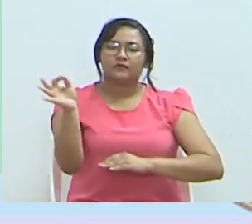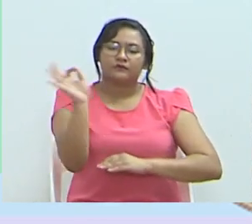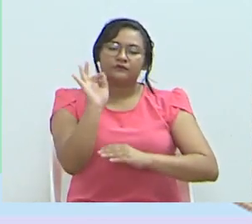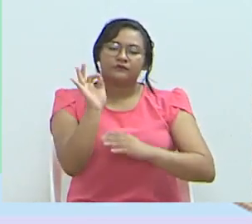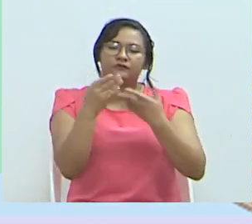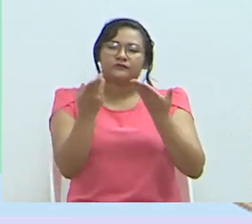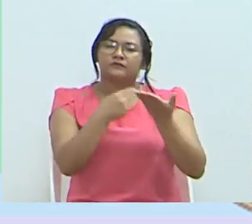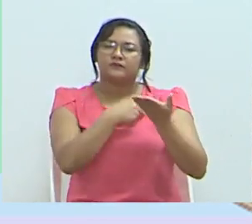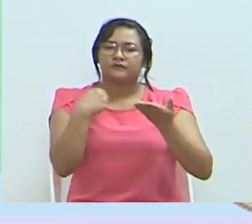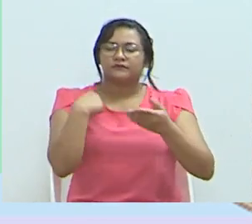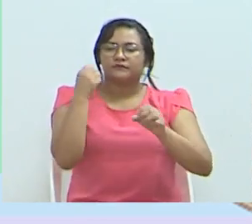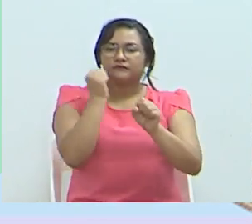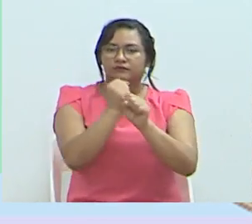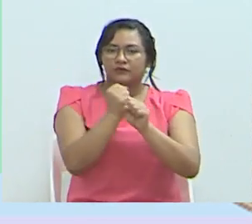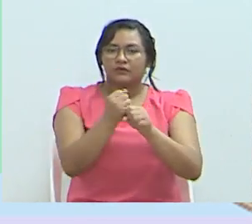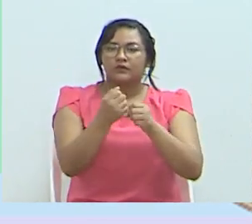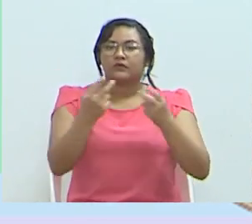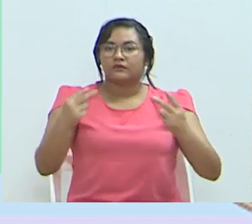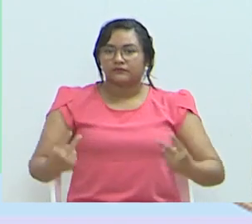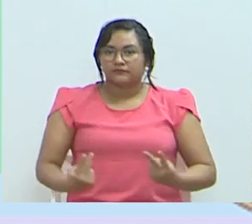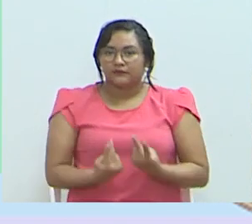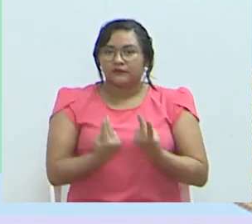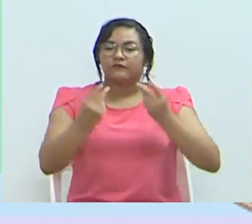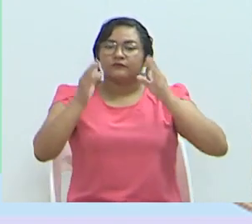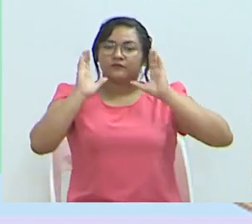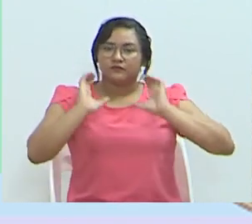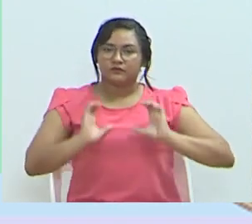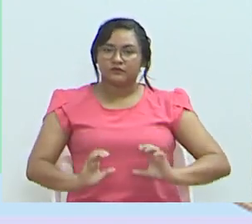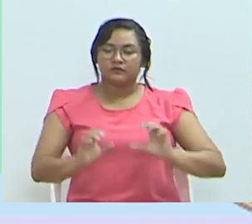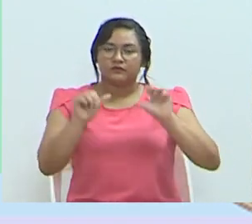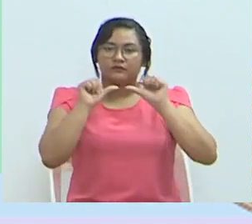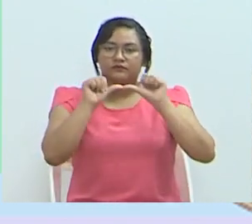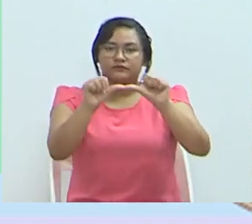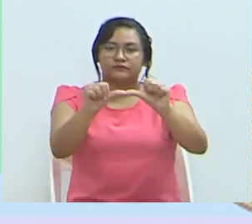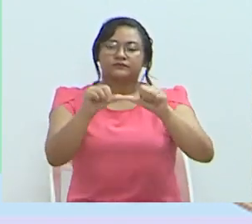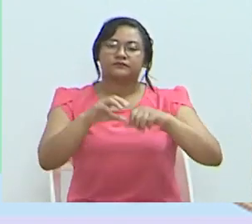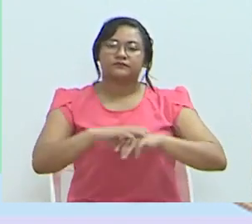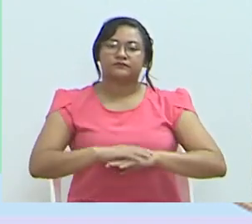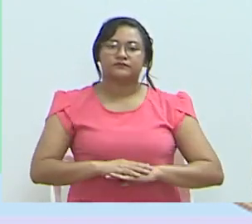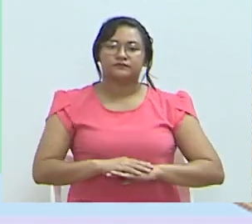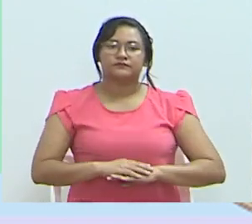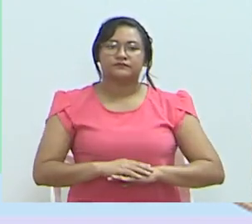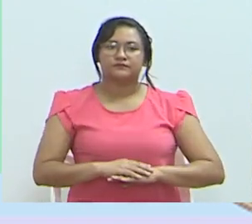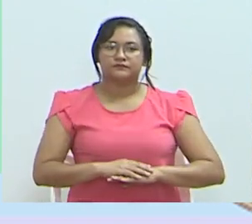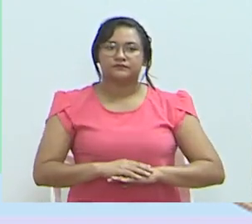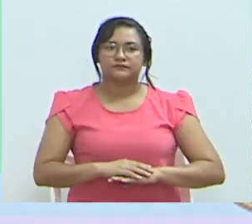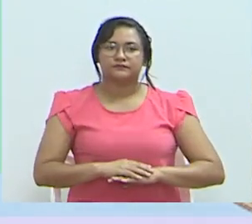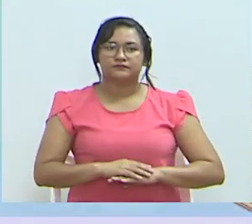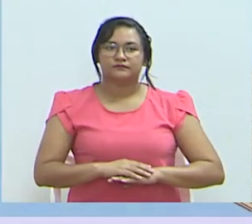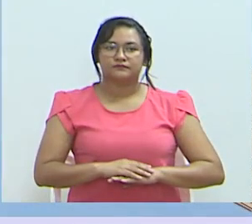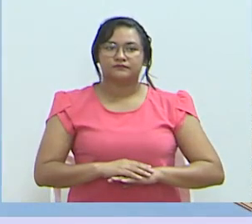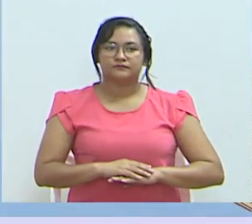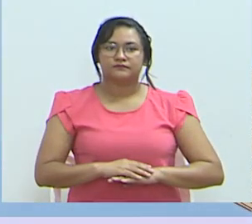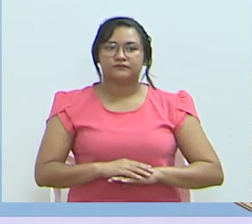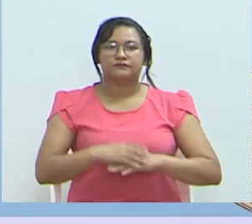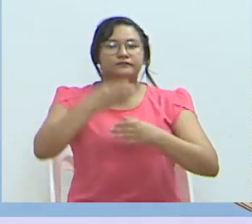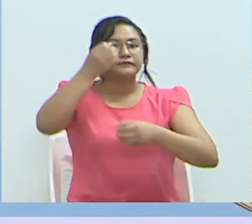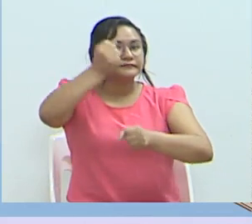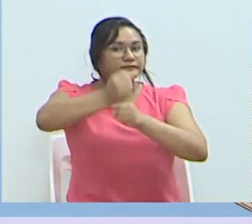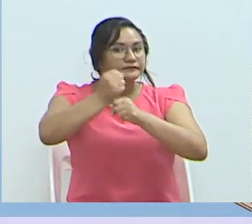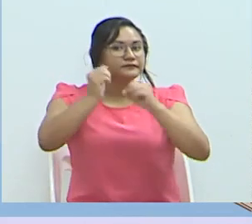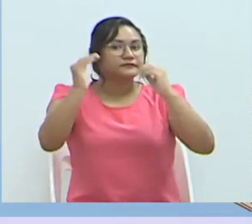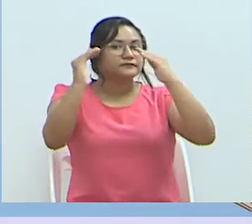la supervivencia del individuo y de la especie. Veamos la siguiente diapositiva. Veamos la asignación